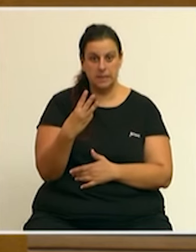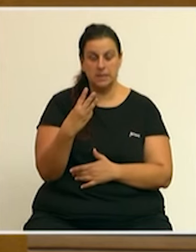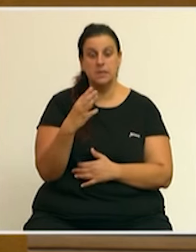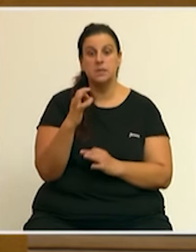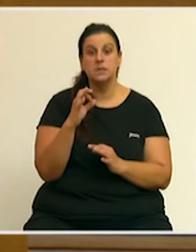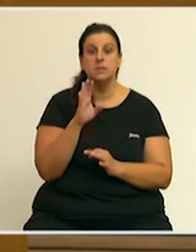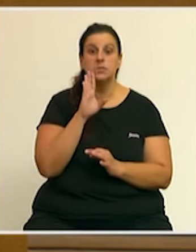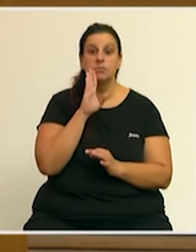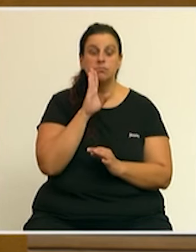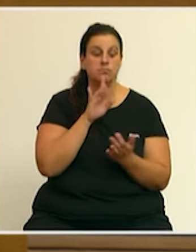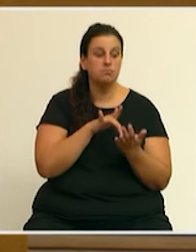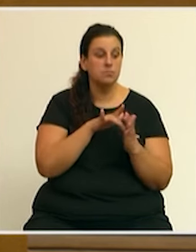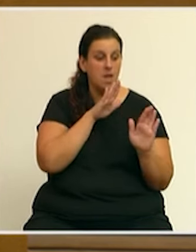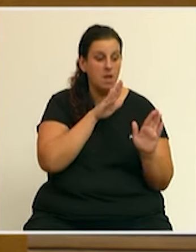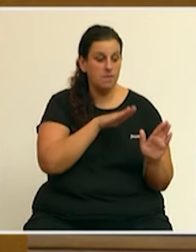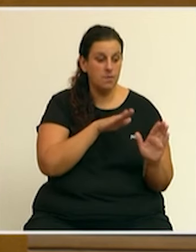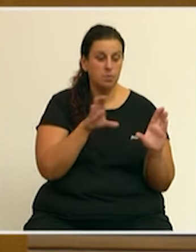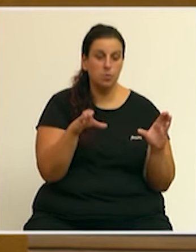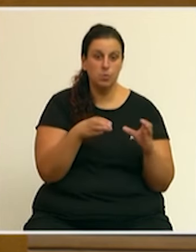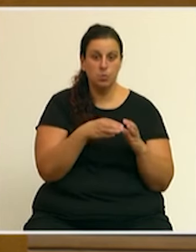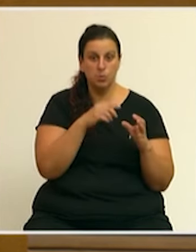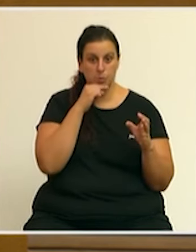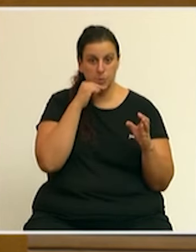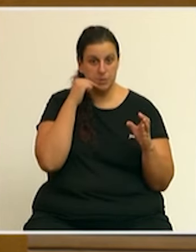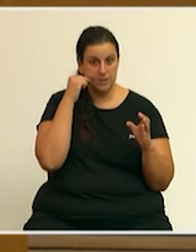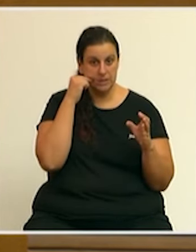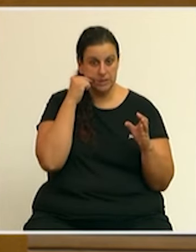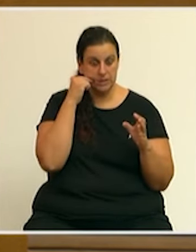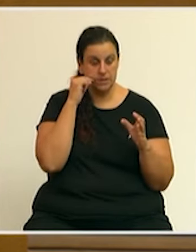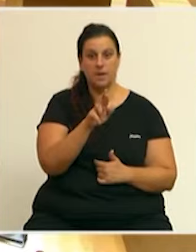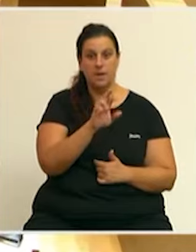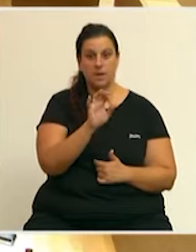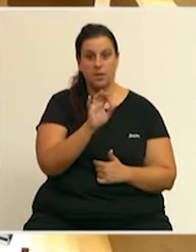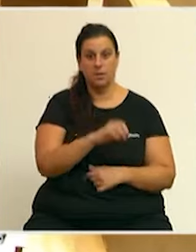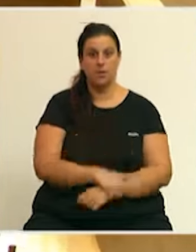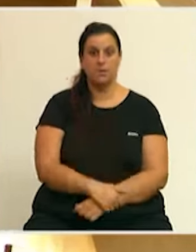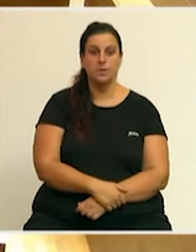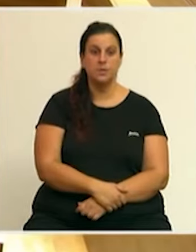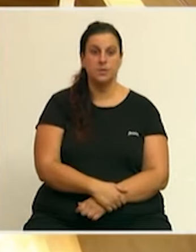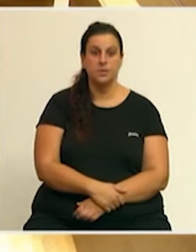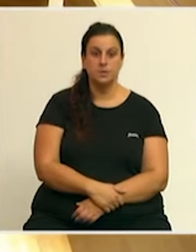a favor, por parte del Grupo Parlamentario Compromís, tiene la palabra la ilustre diputada.